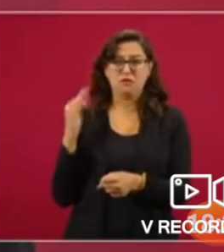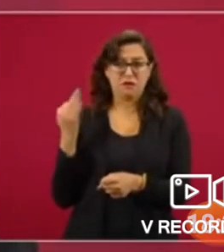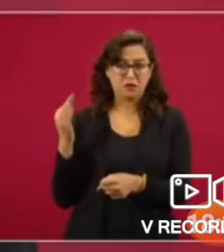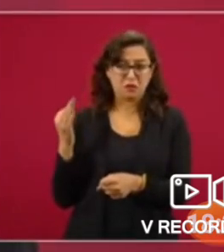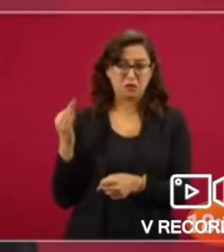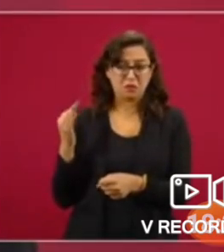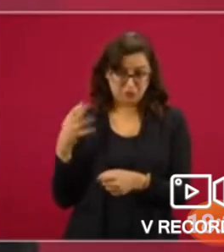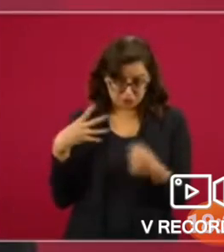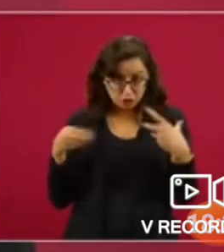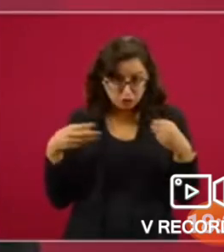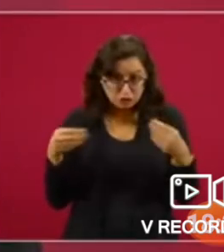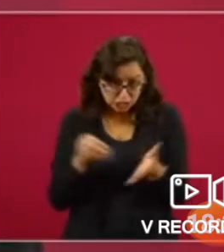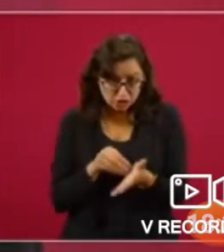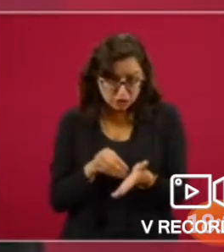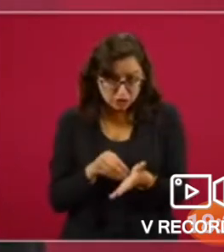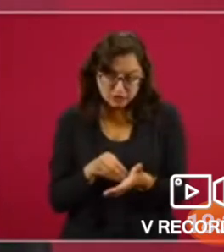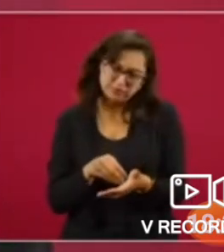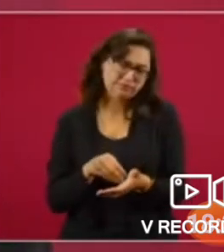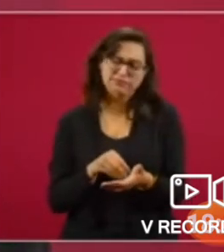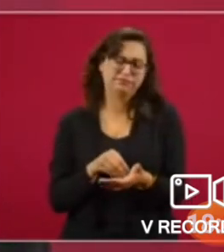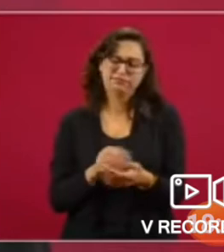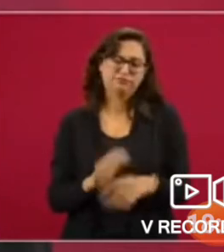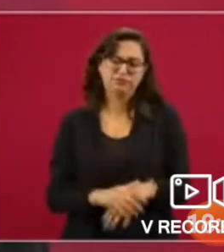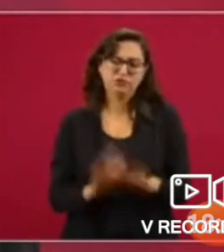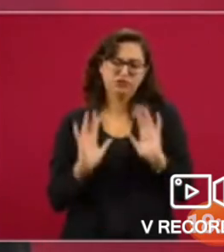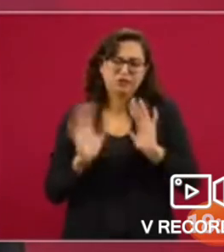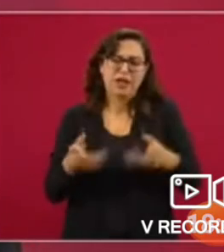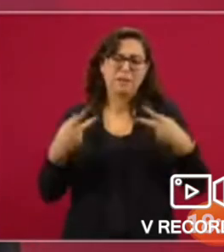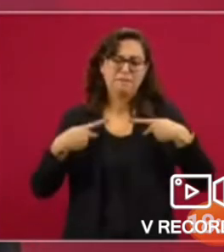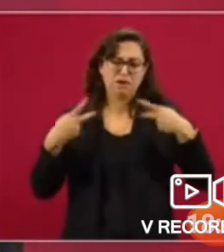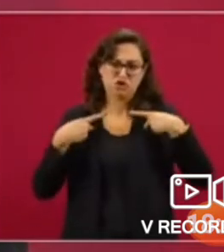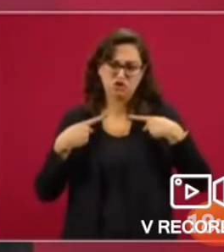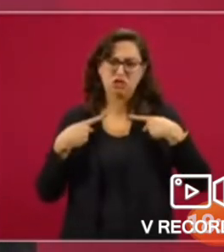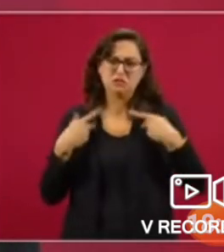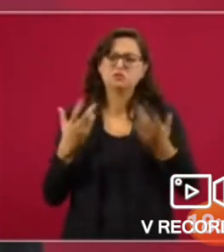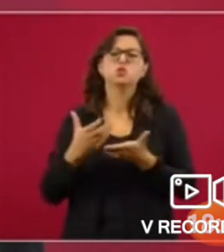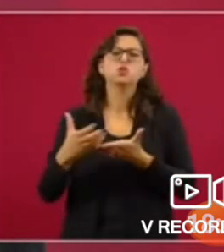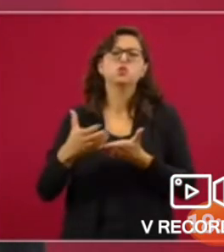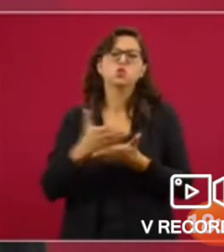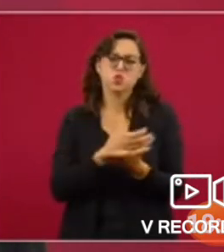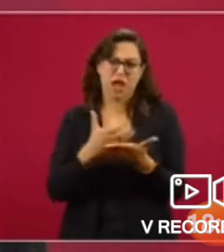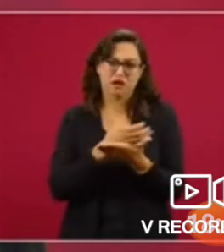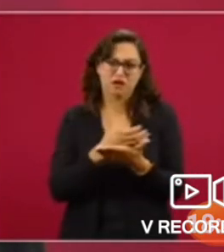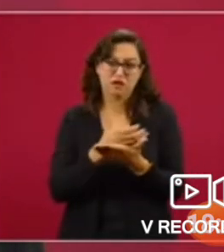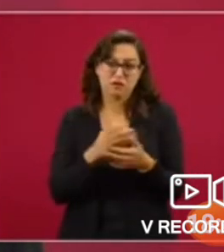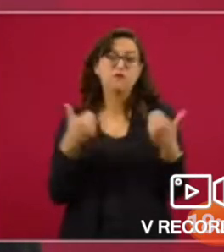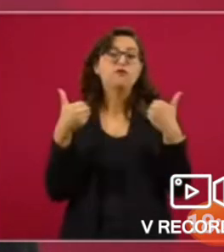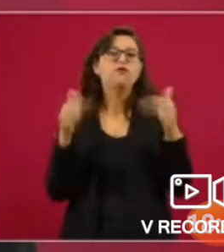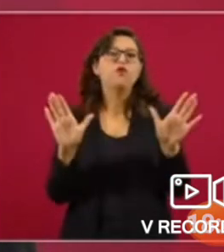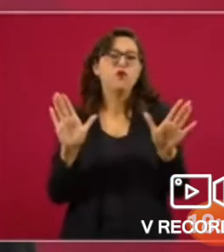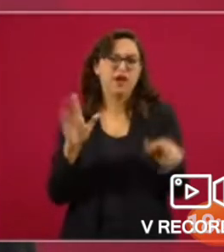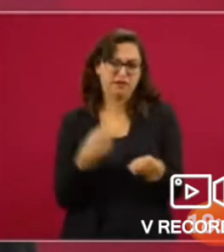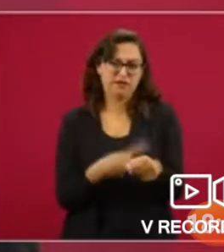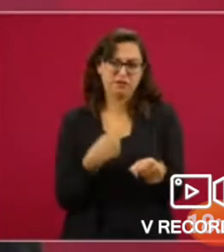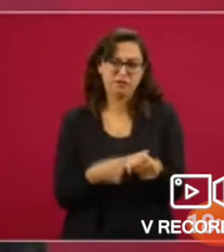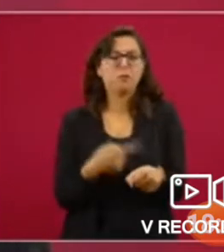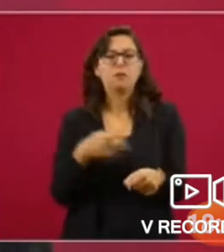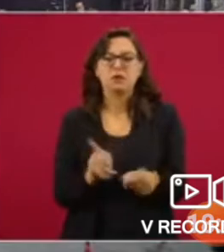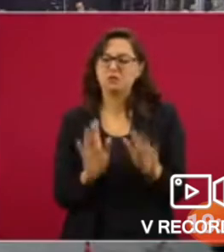28 de febrero, ya no son casos, ya son personas con historia de haber tenido COVID, pero que se han